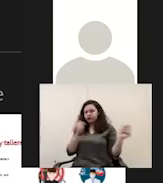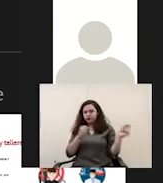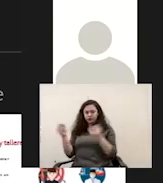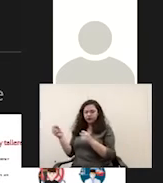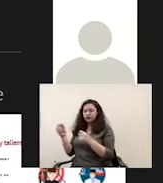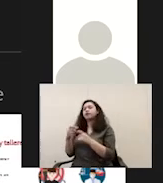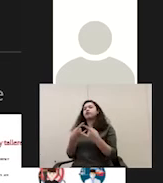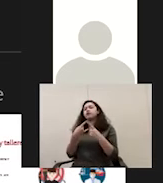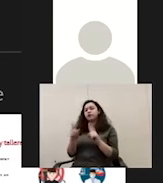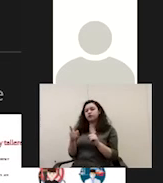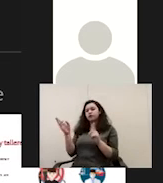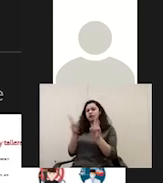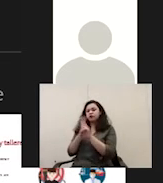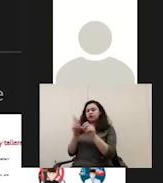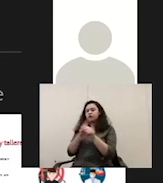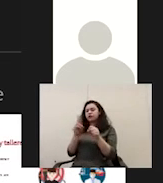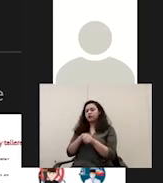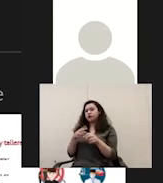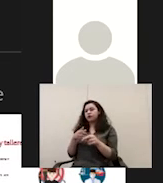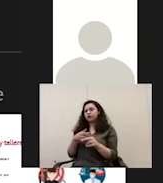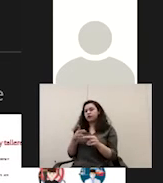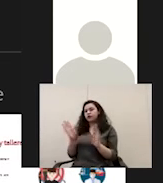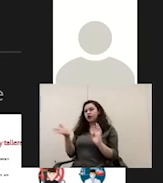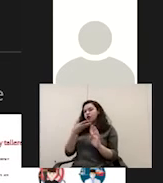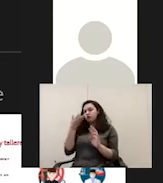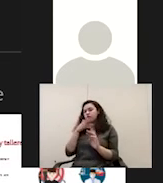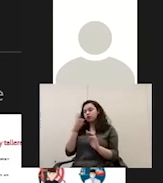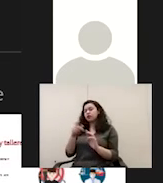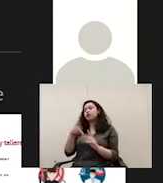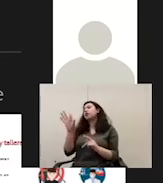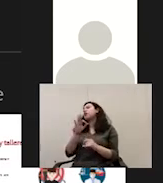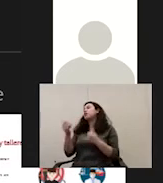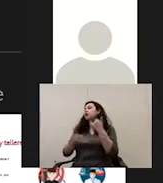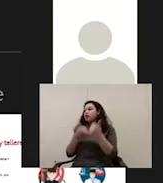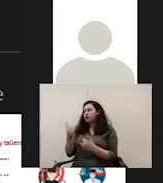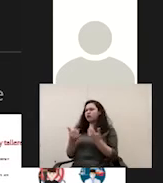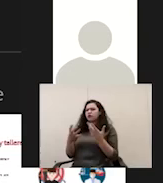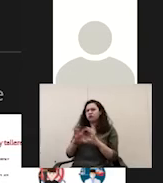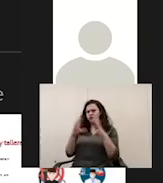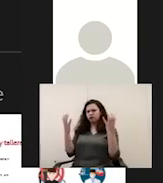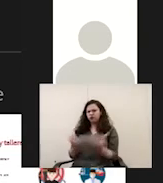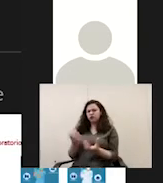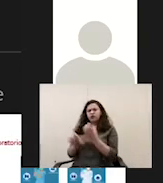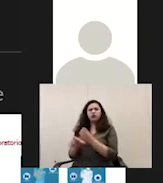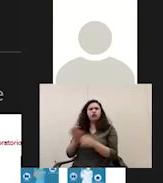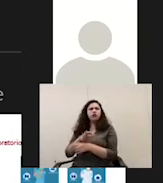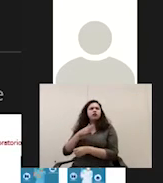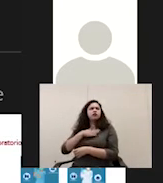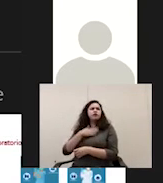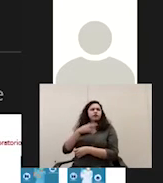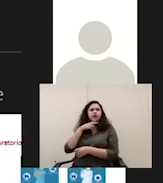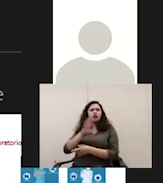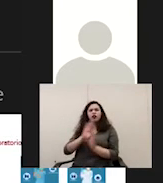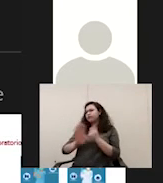Y bueno, en este caso ya no es tan común, pero si hubiera juguetes, balones, objetos de uso personal, evitar que lo